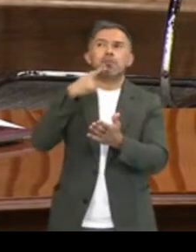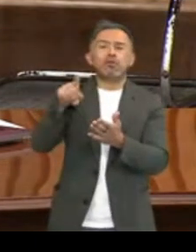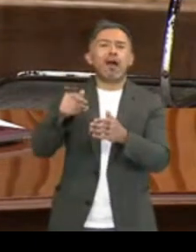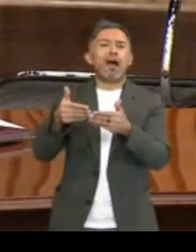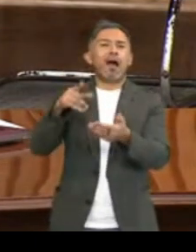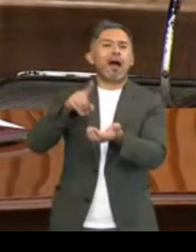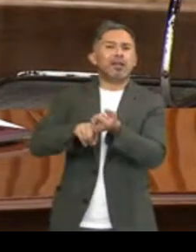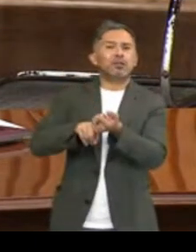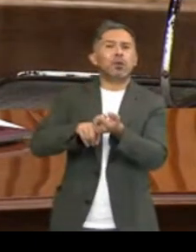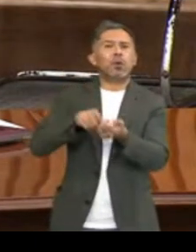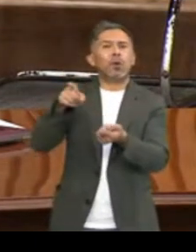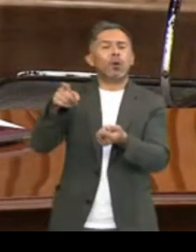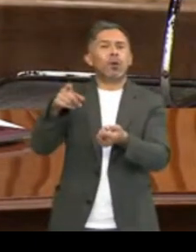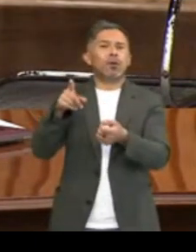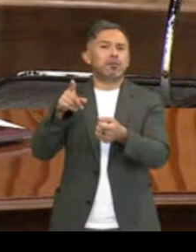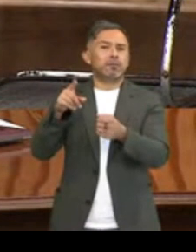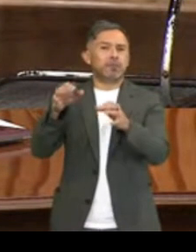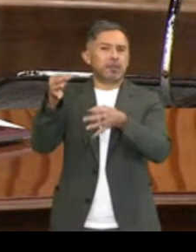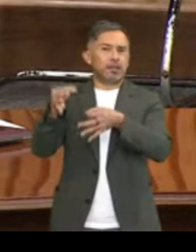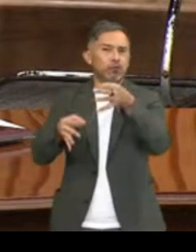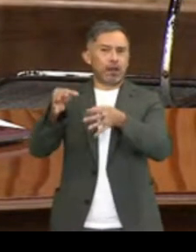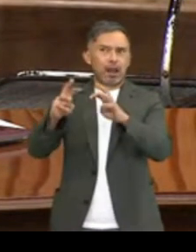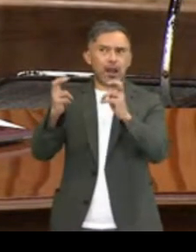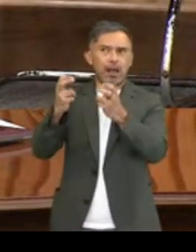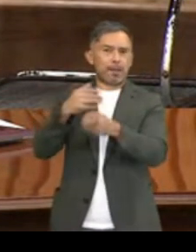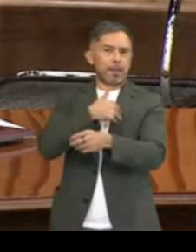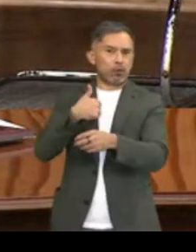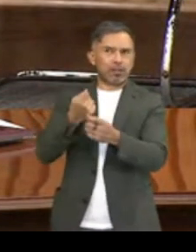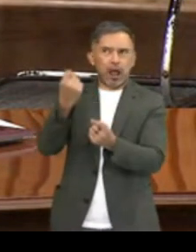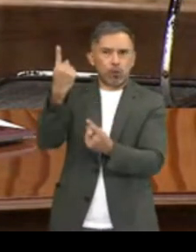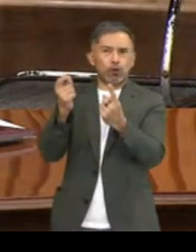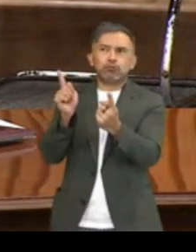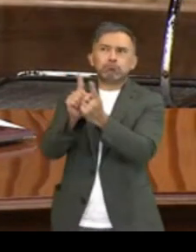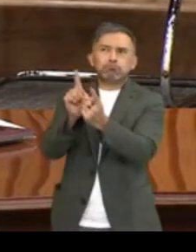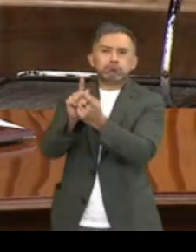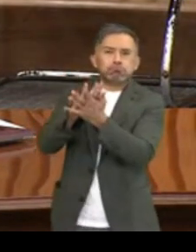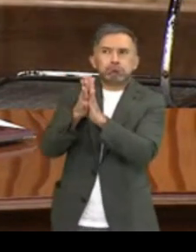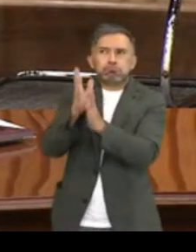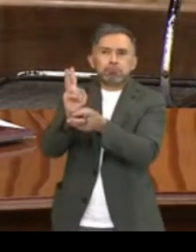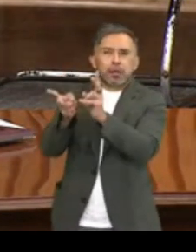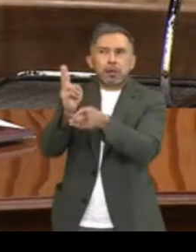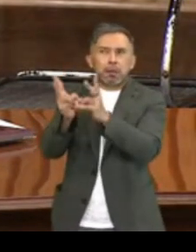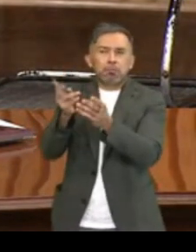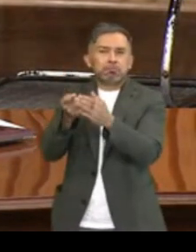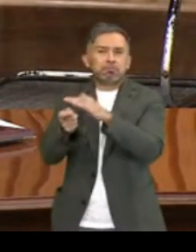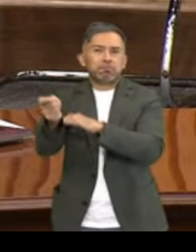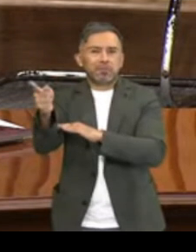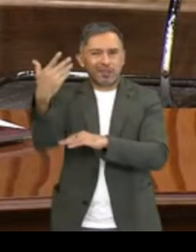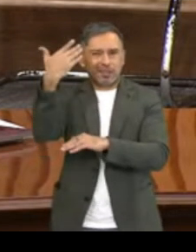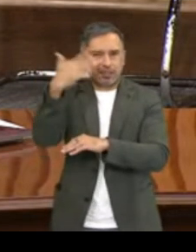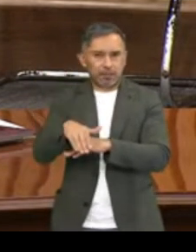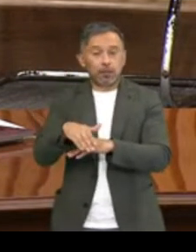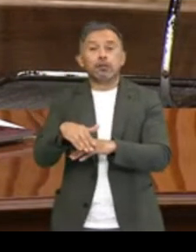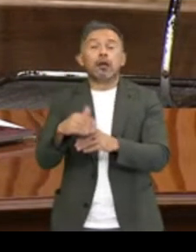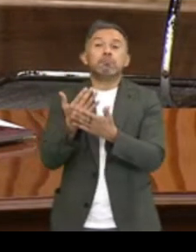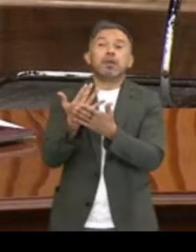con algunos de los miembros de los tribunales. Y bueno, estaremos pendientes de qué determinación se toma